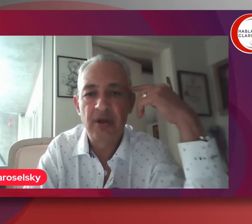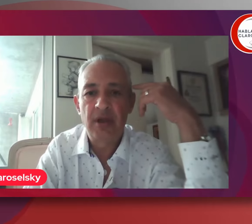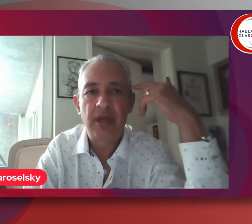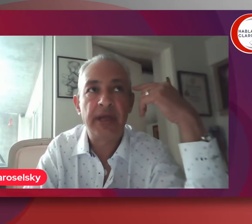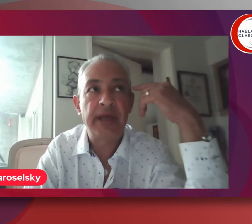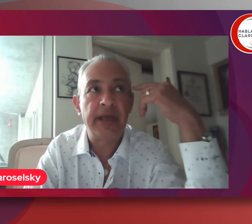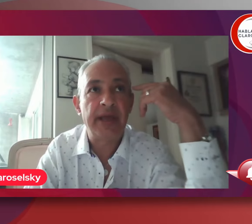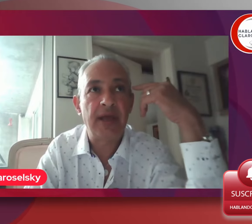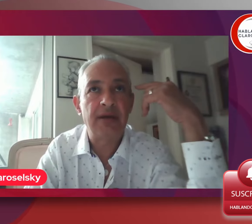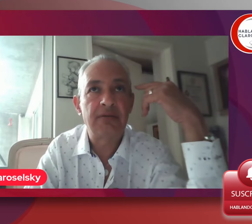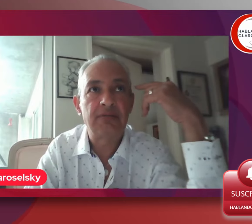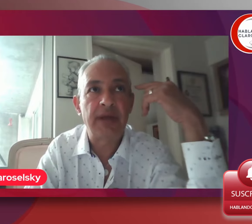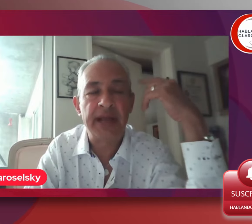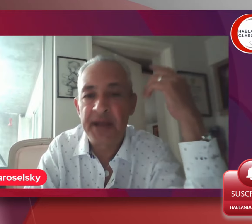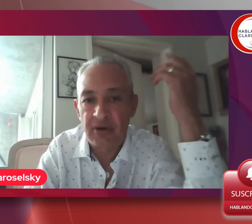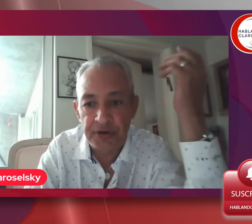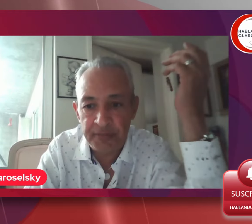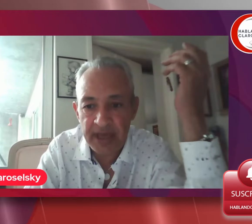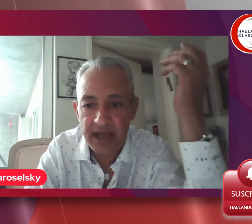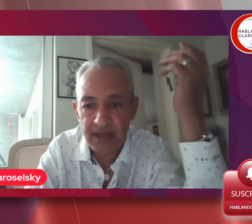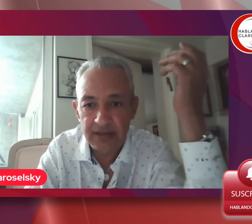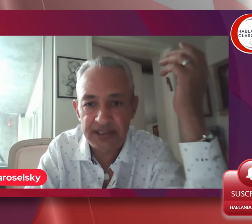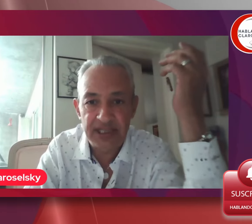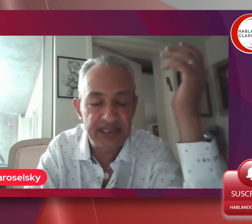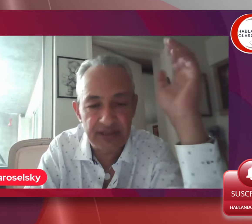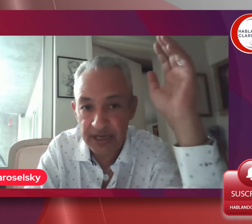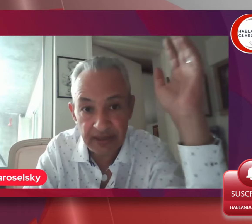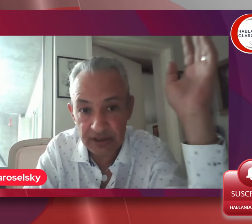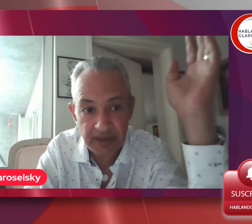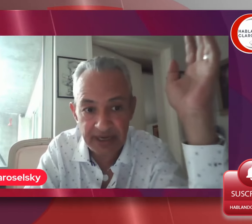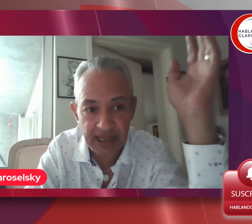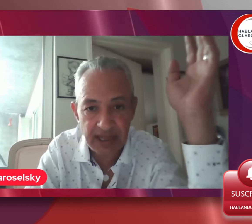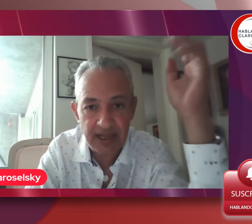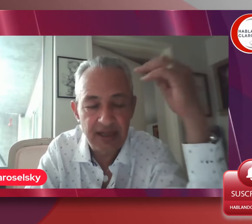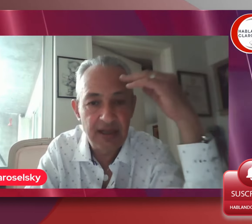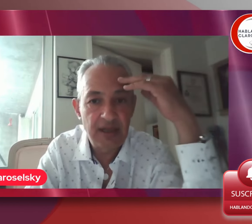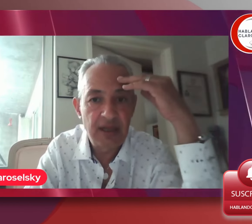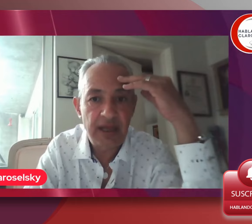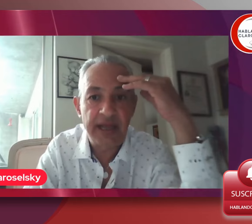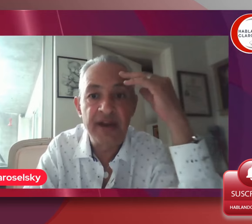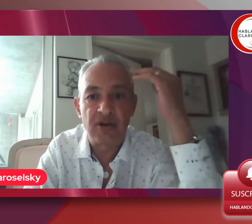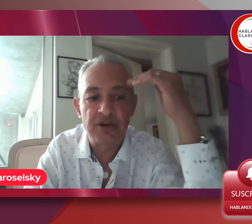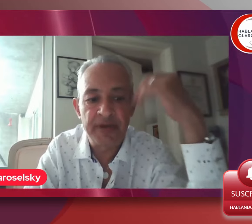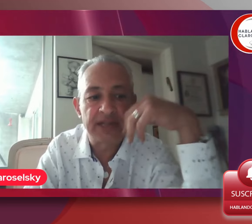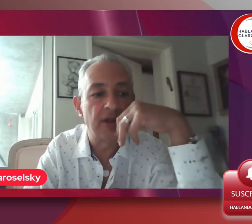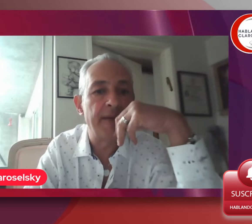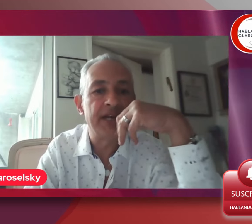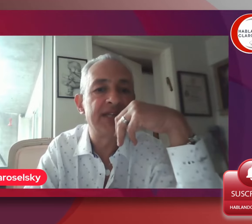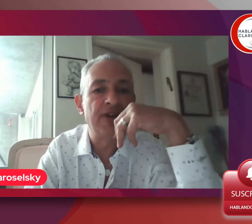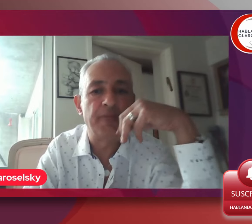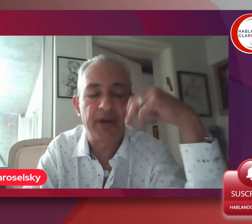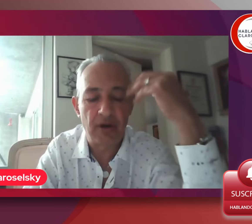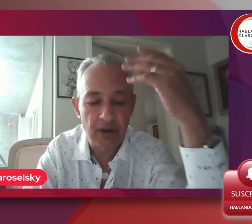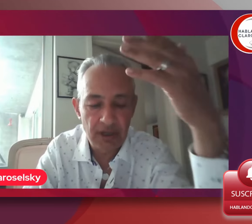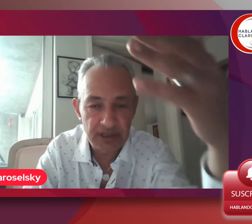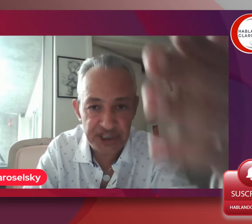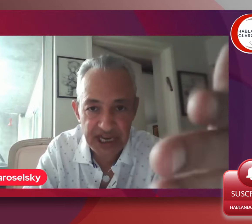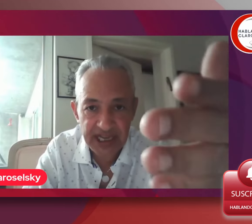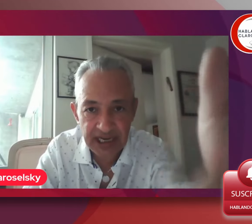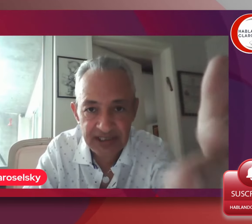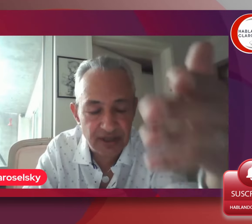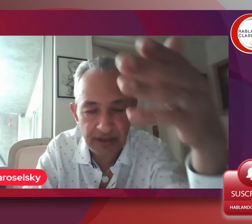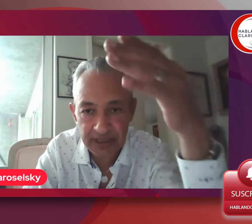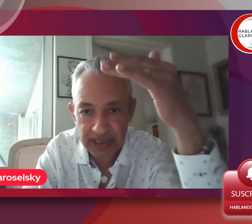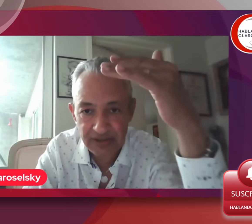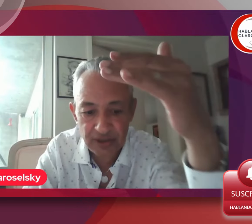bueno eh en economía si de historia no sabe nada en economía todavía salió peor